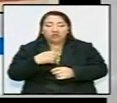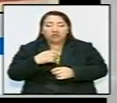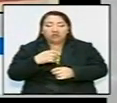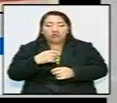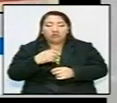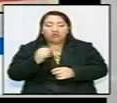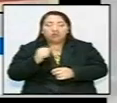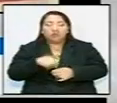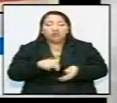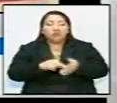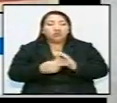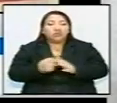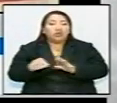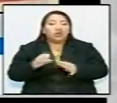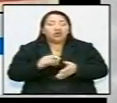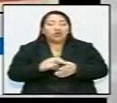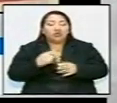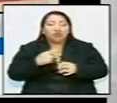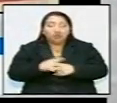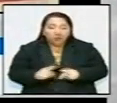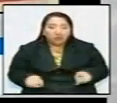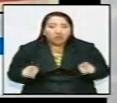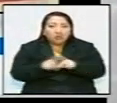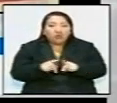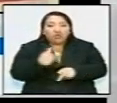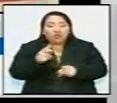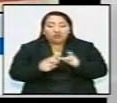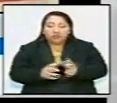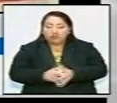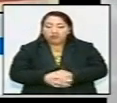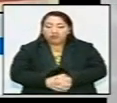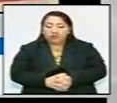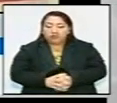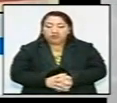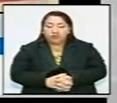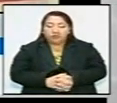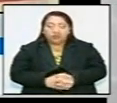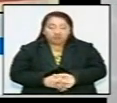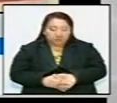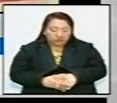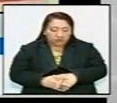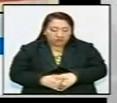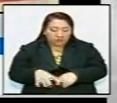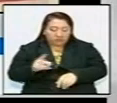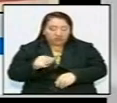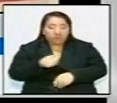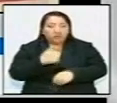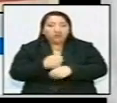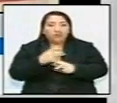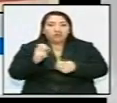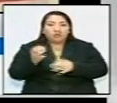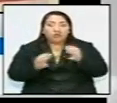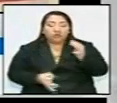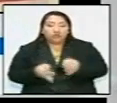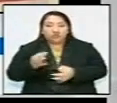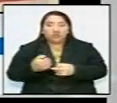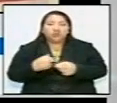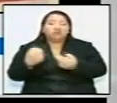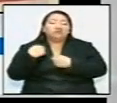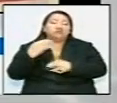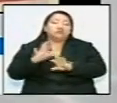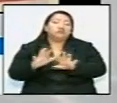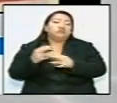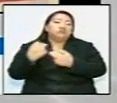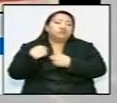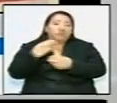quien seguramente actúa en complicidad con terceras personas, que ya las autoridades del sistema de justicia se encargarán